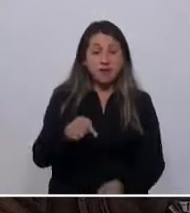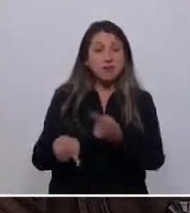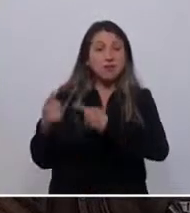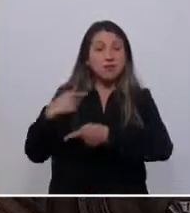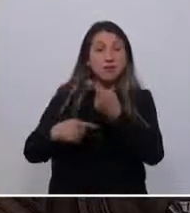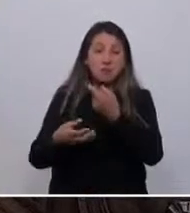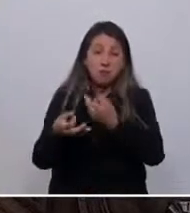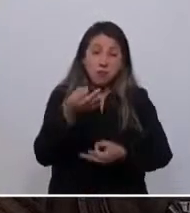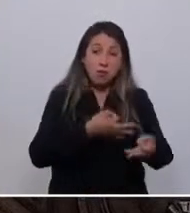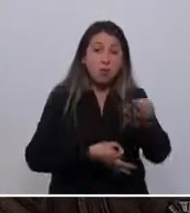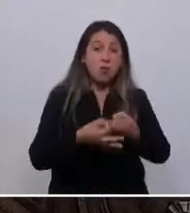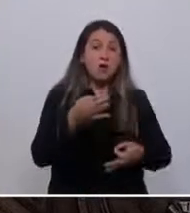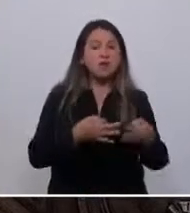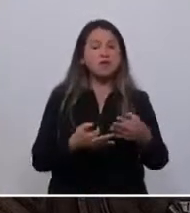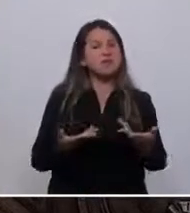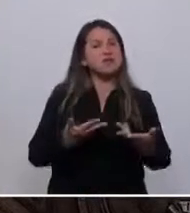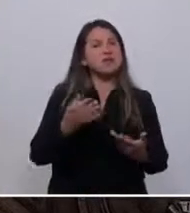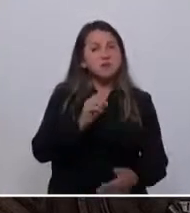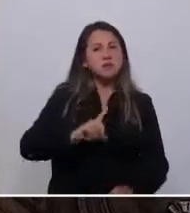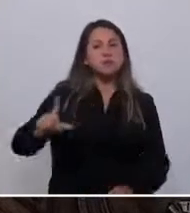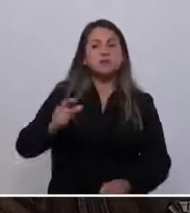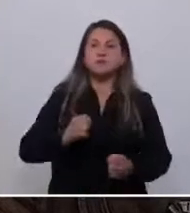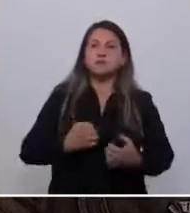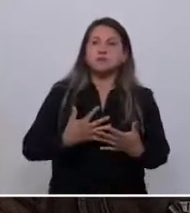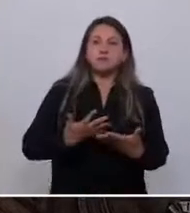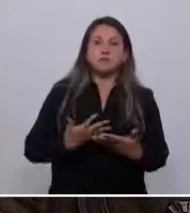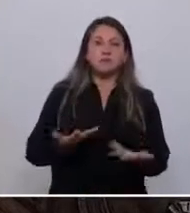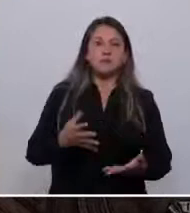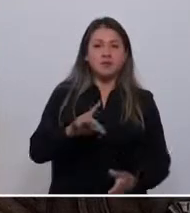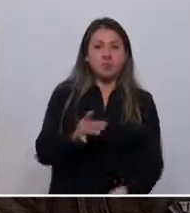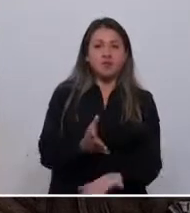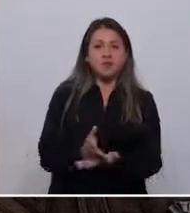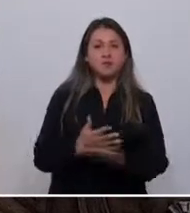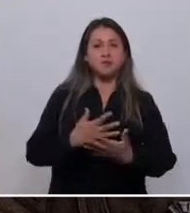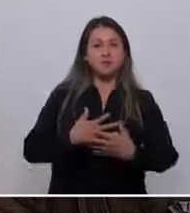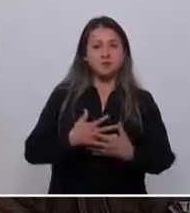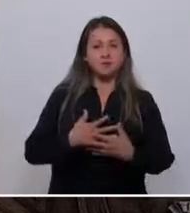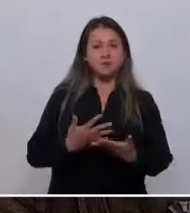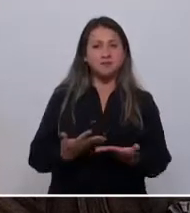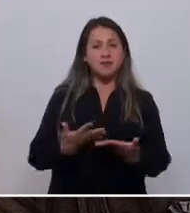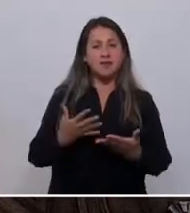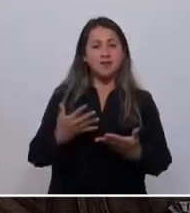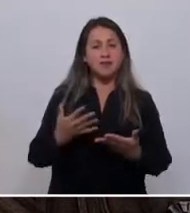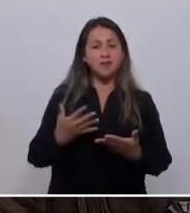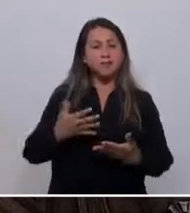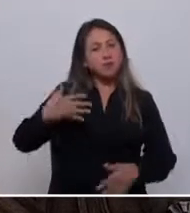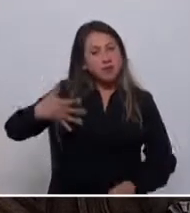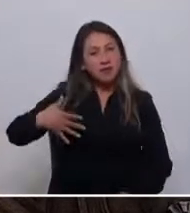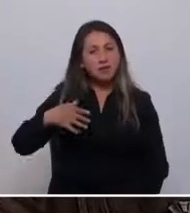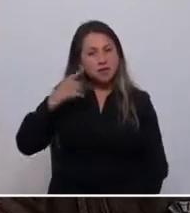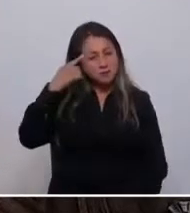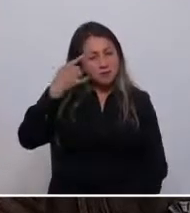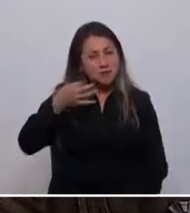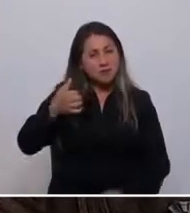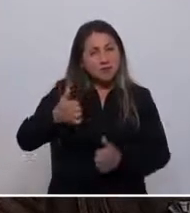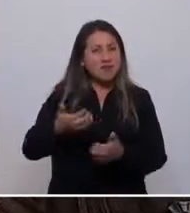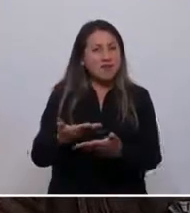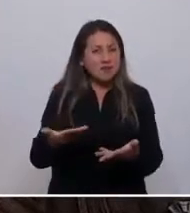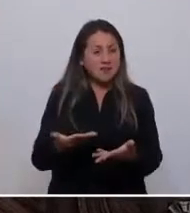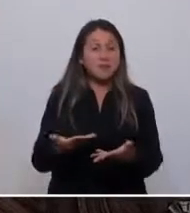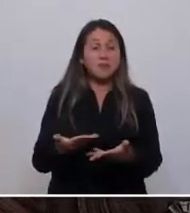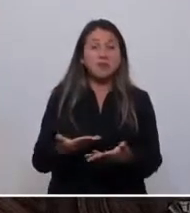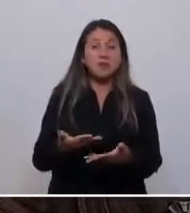vida, ¿qué impulso interior nos hace tomar decisiones a priori irracionales?